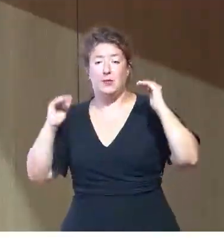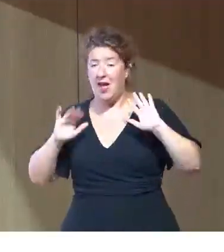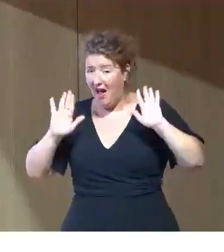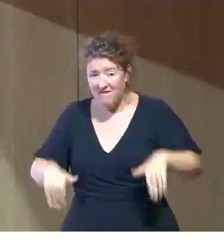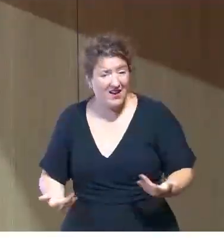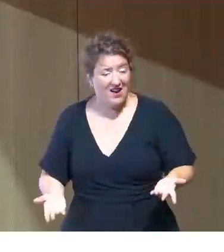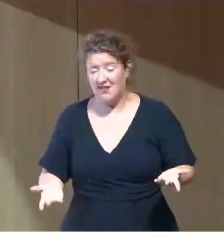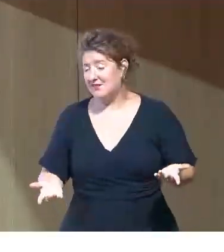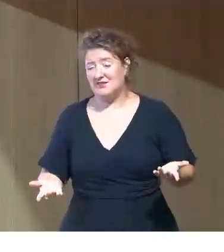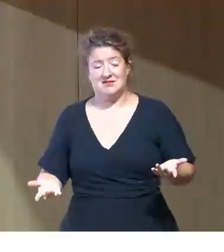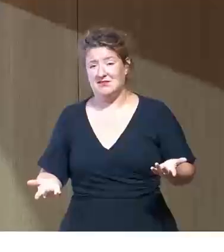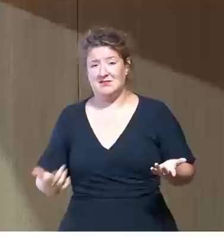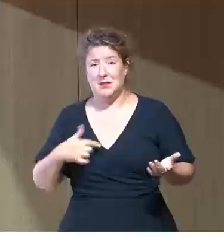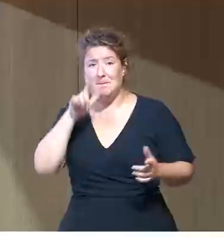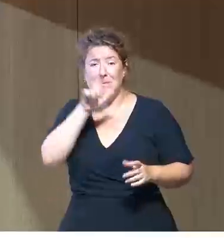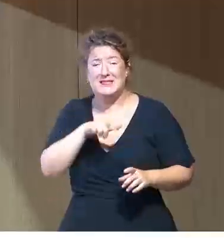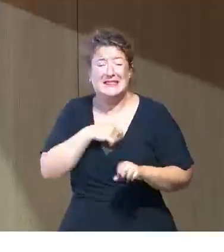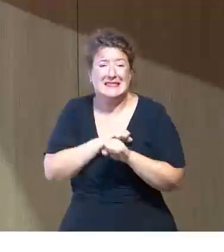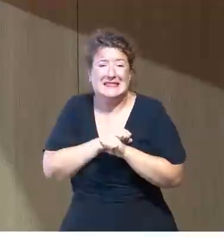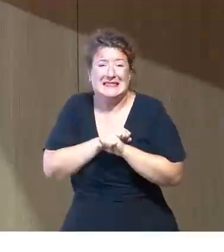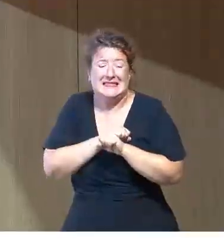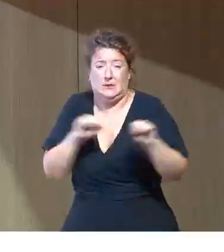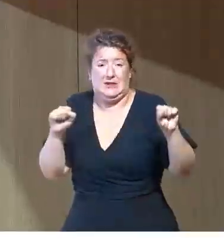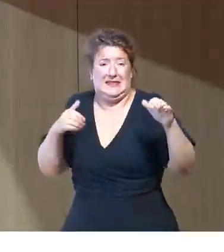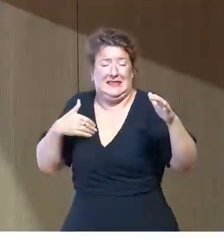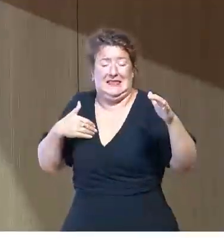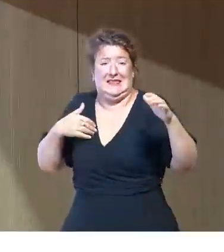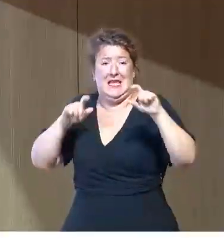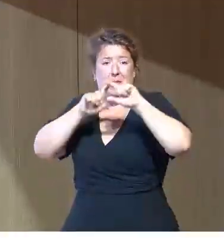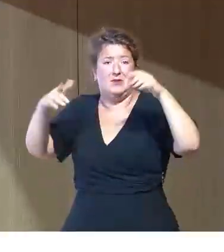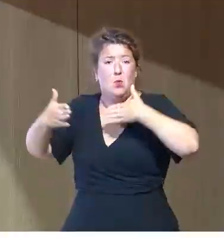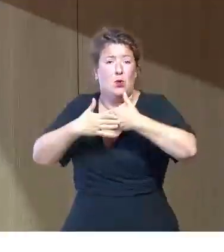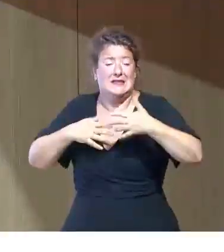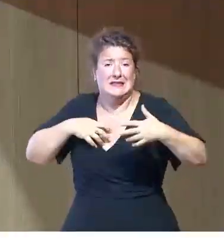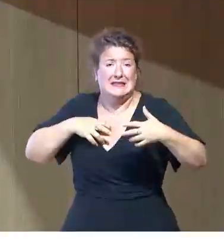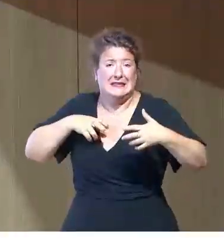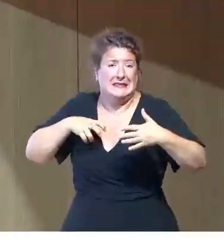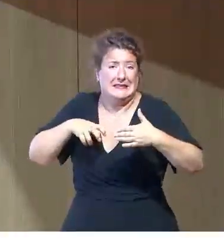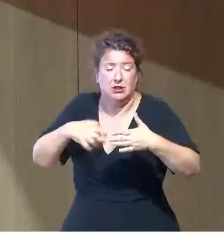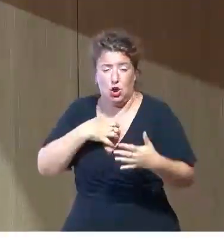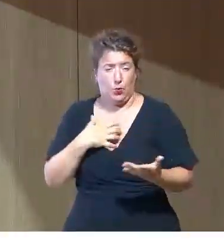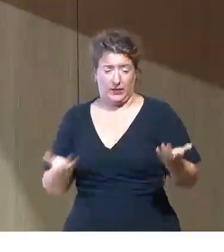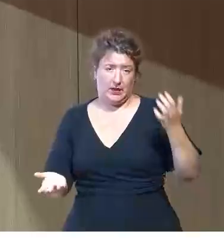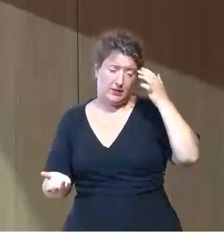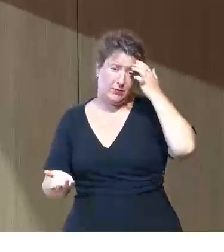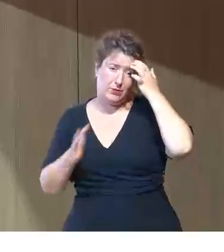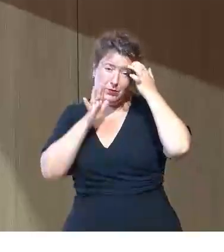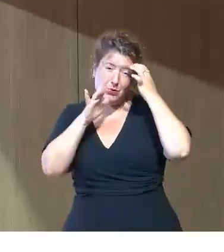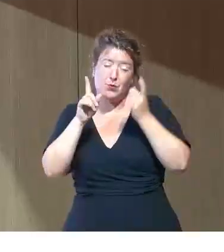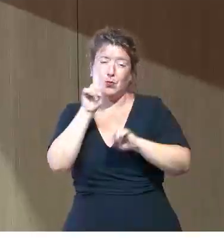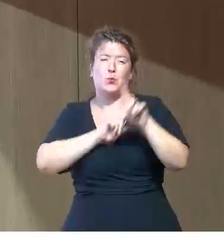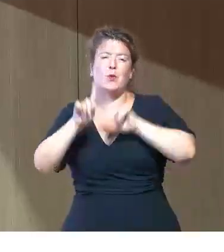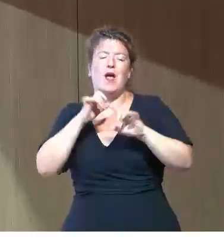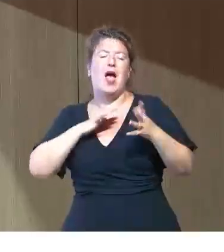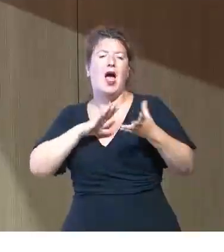la persona que nació incapaz de llegar no ha sido ni capaz de llegar porque el problema de su adaptación no tenía